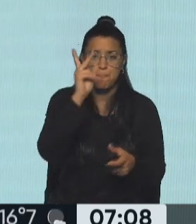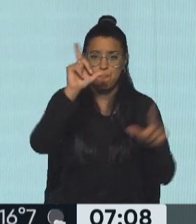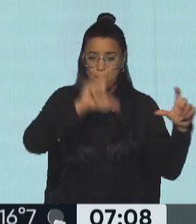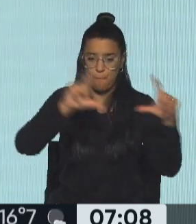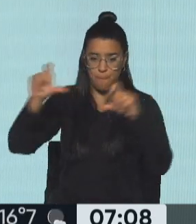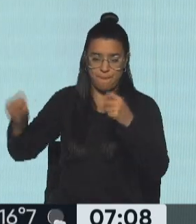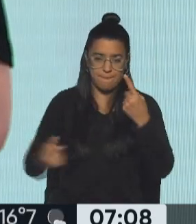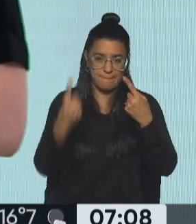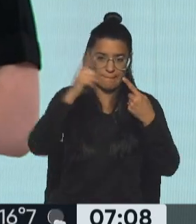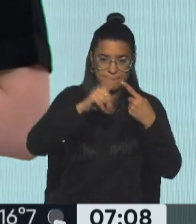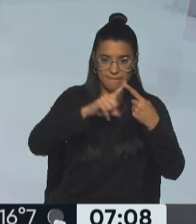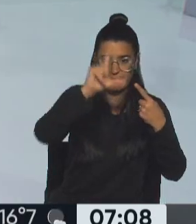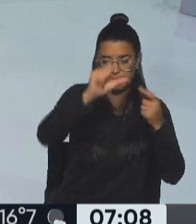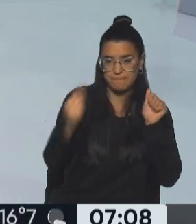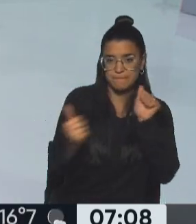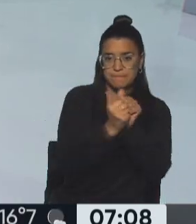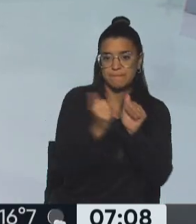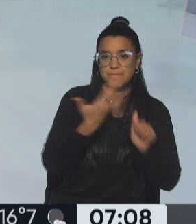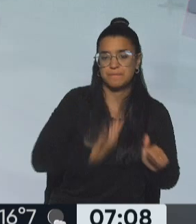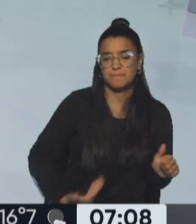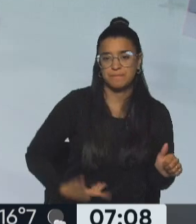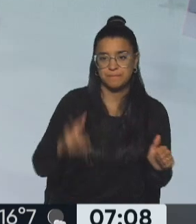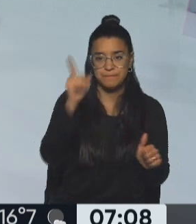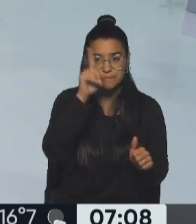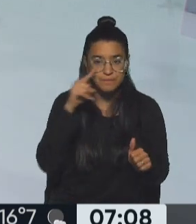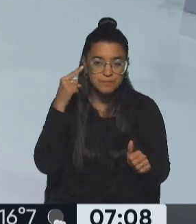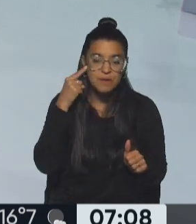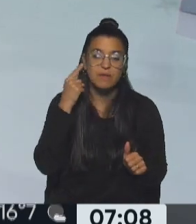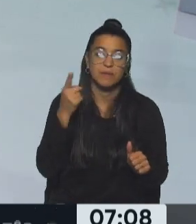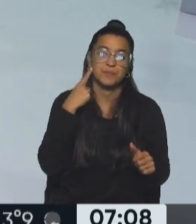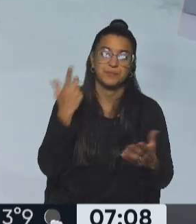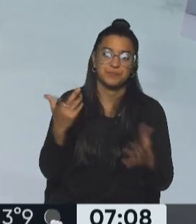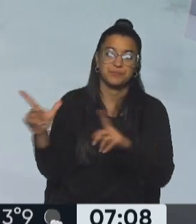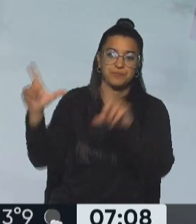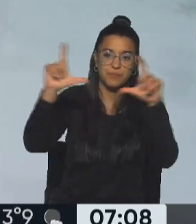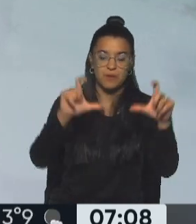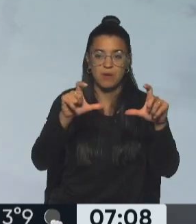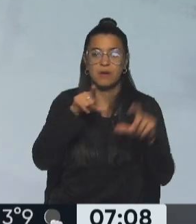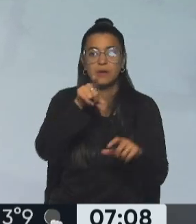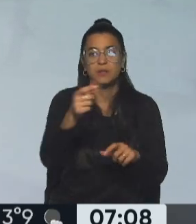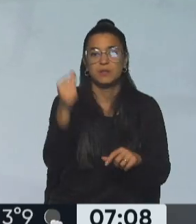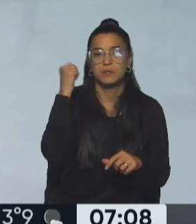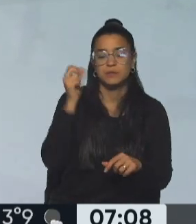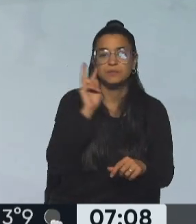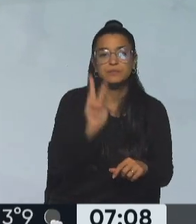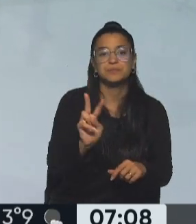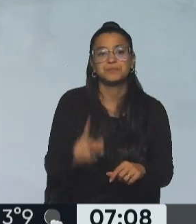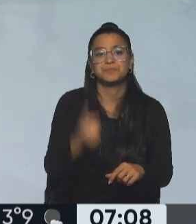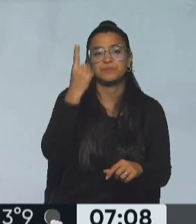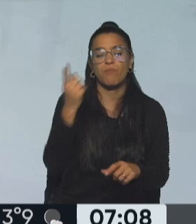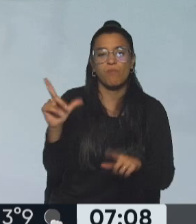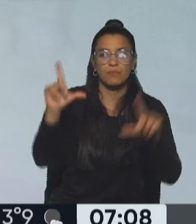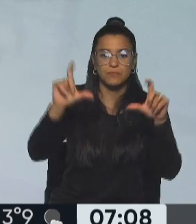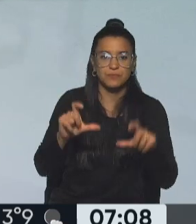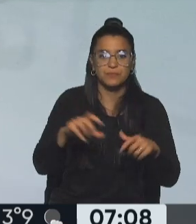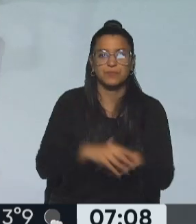la primera con el presidente Alberto Fernández Mira te la puedo mostrar detrás nuestro la primera con el